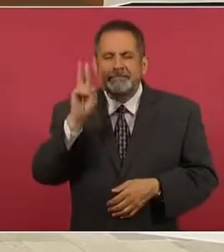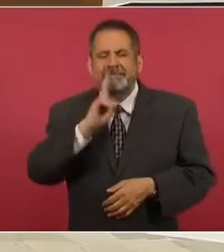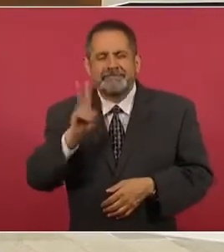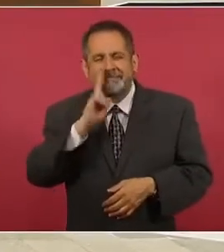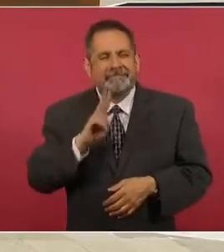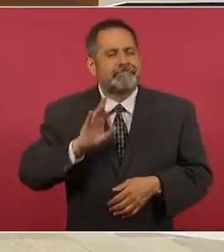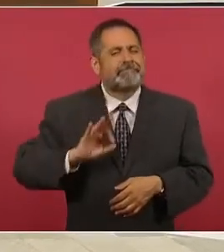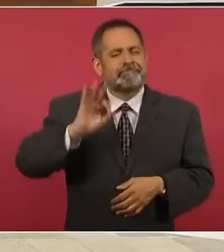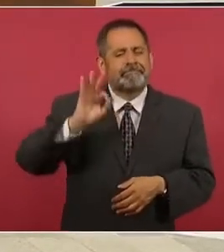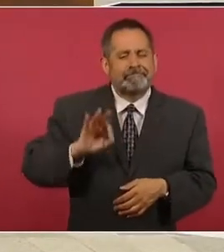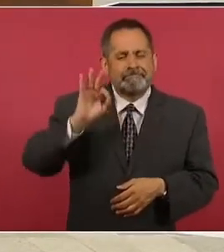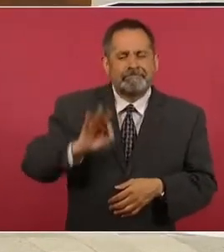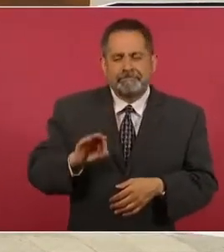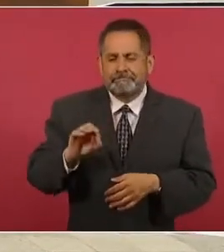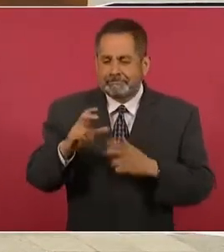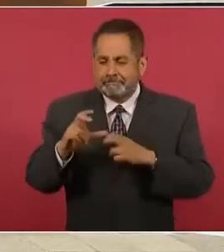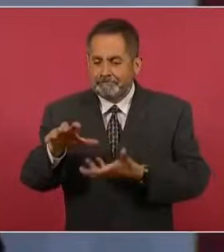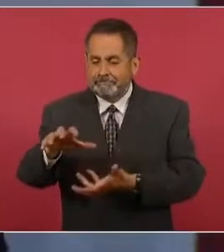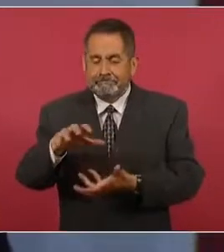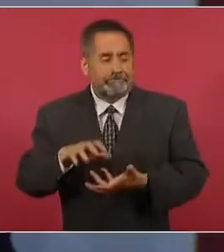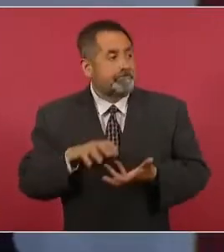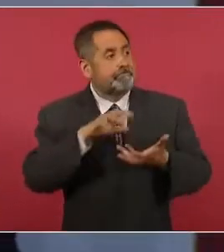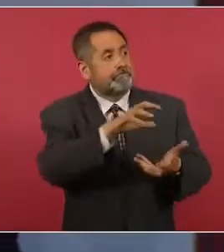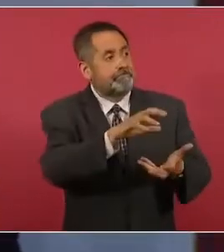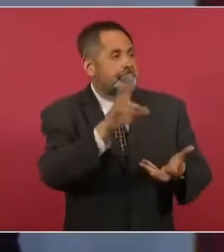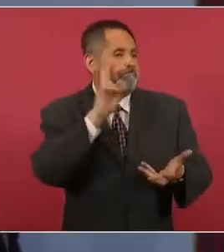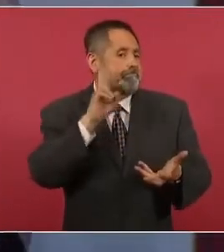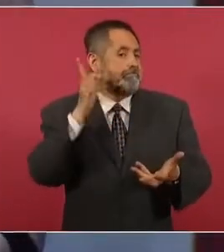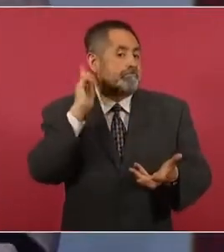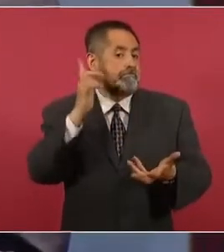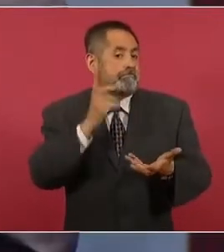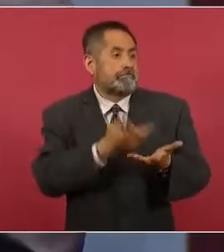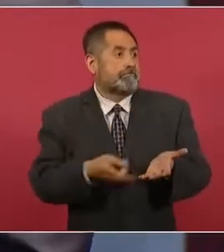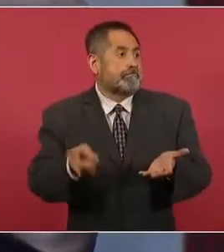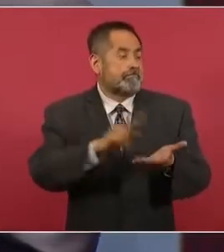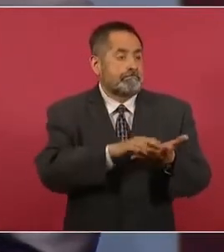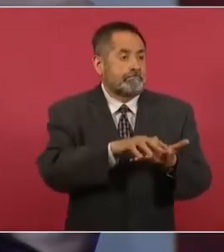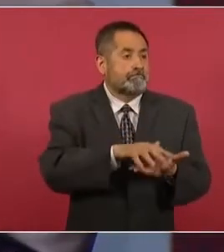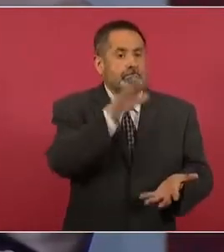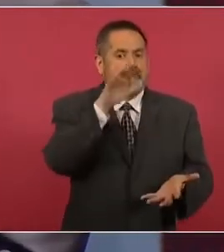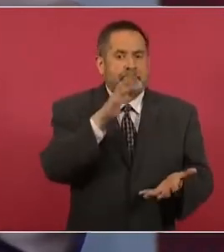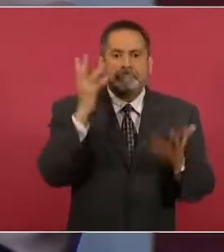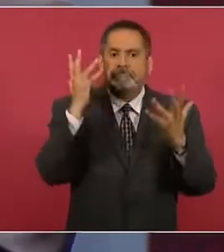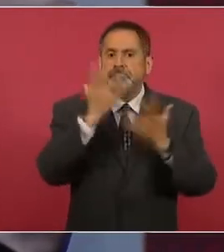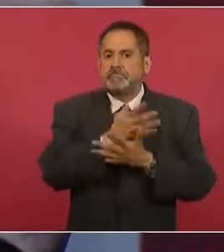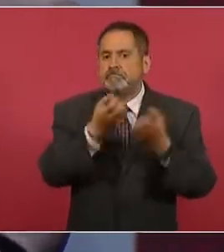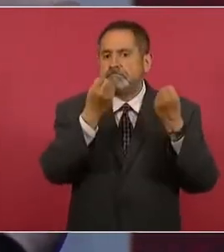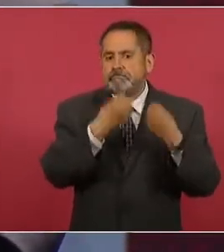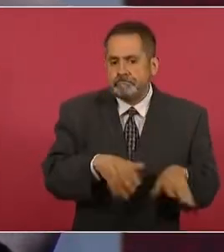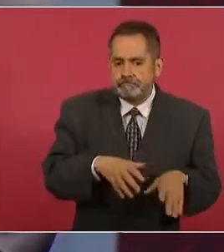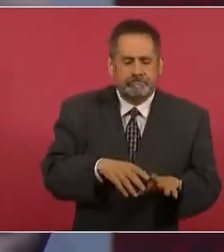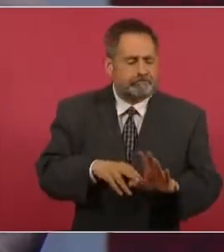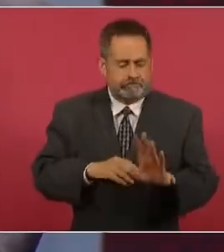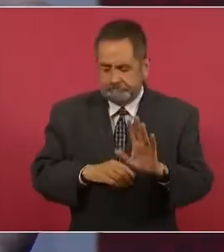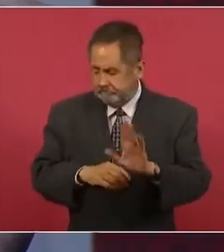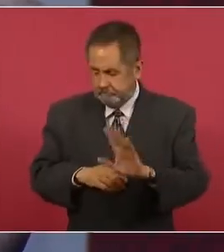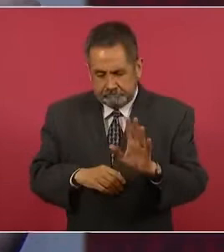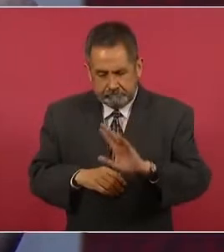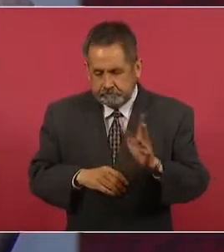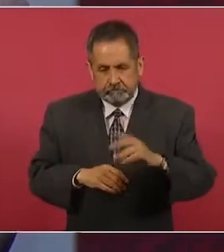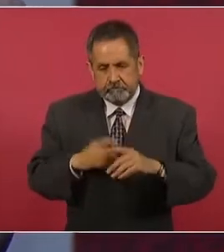de querer usar esos fondos supuestamente para impulsar el